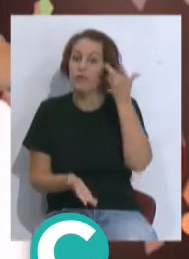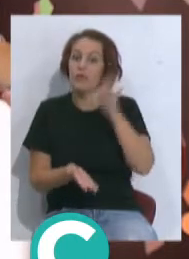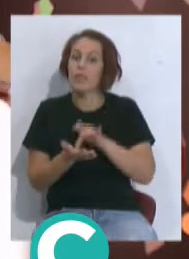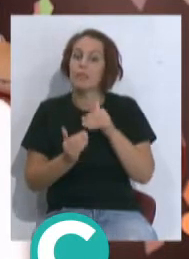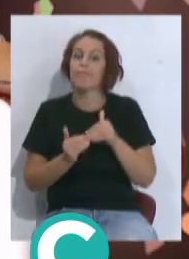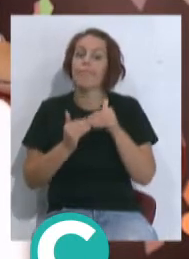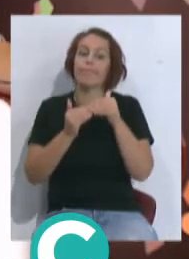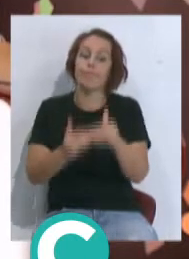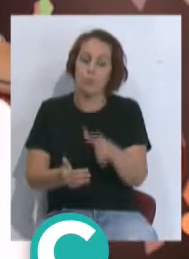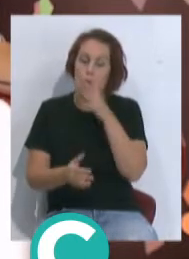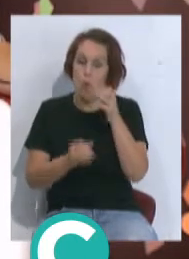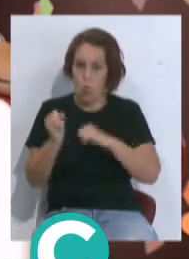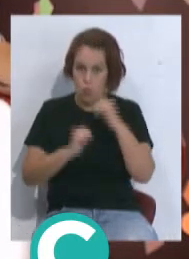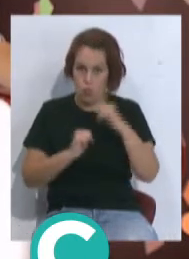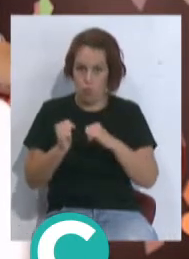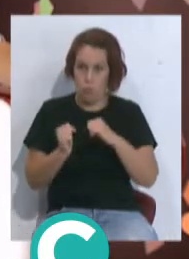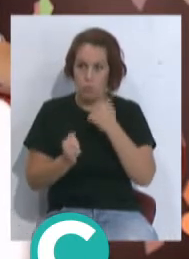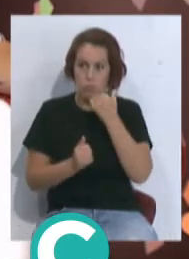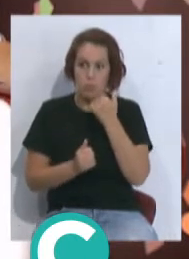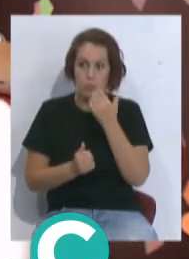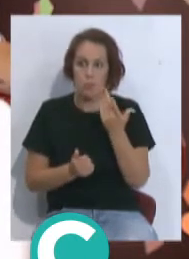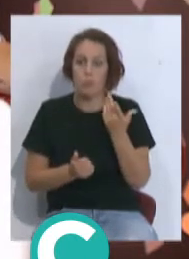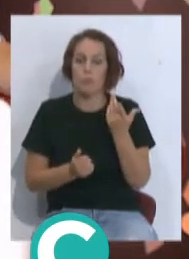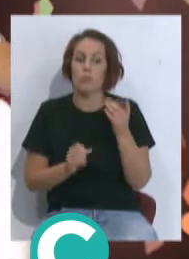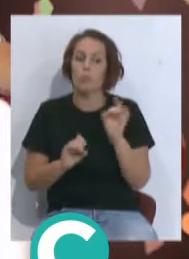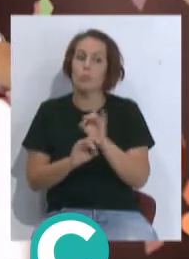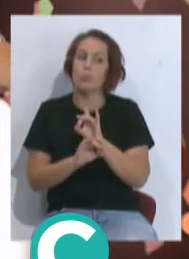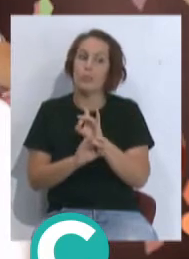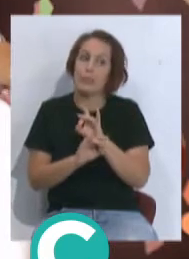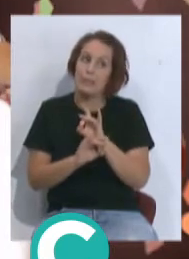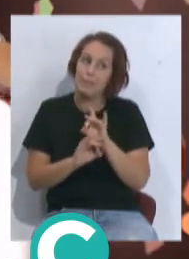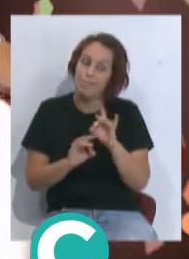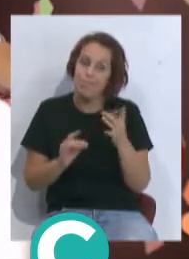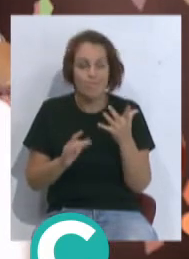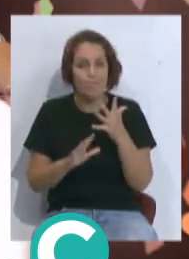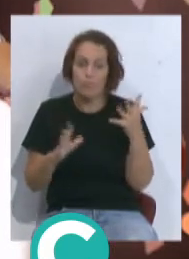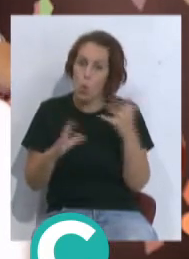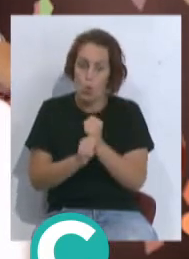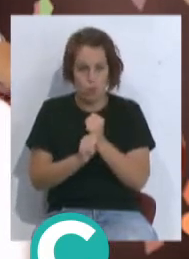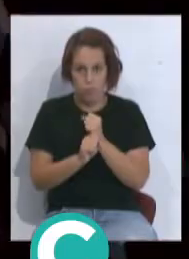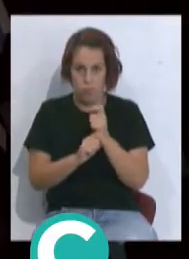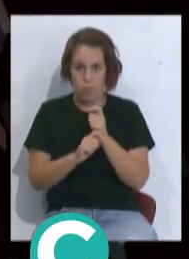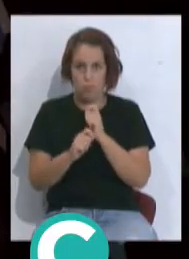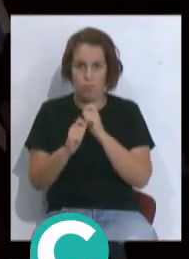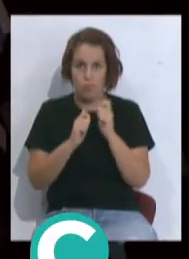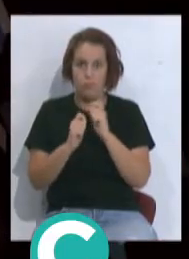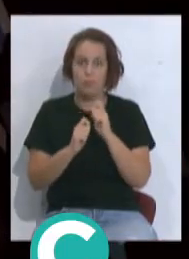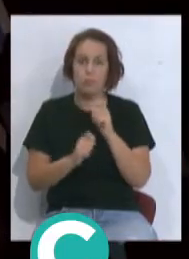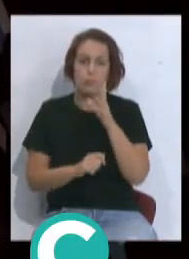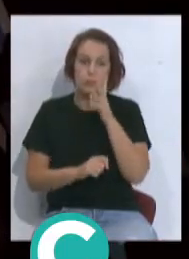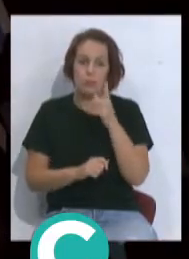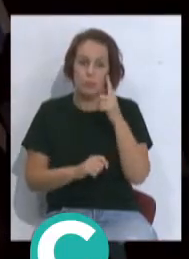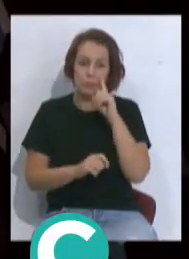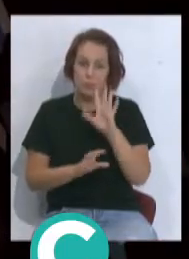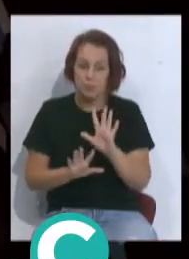pospone por el concurso. Es algo que quizás no queda muy claro en ese primer foro informativo, porque da la sensación de que